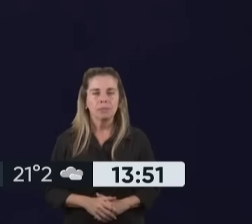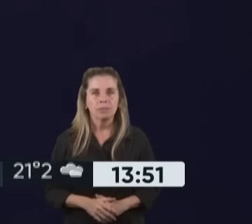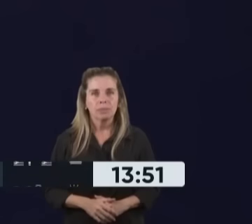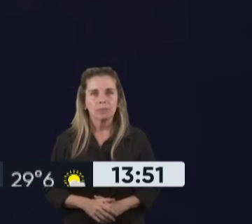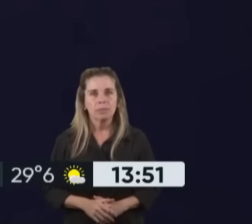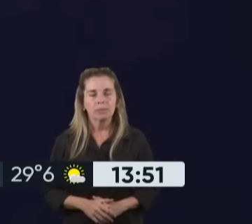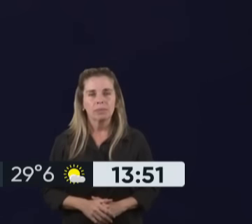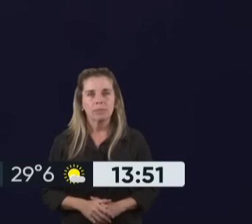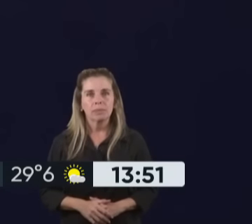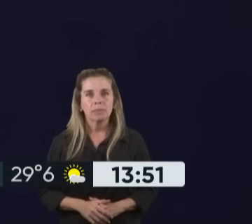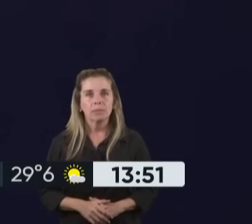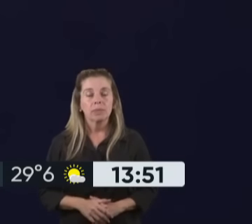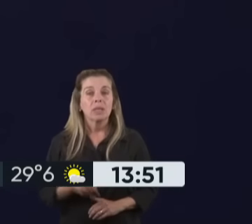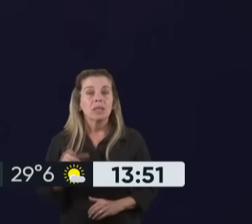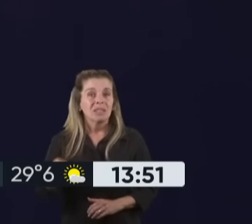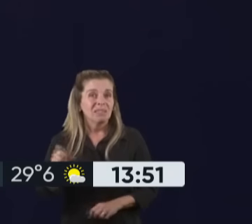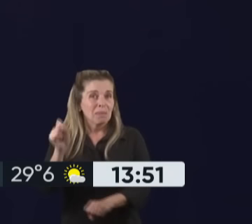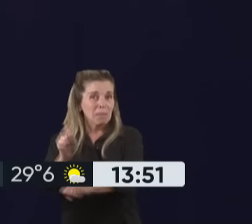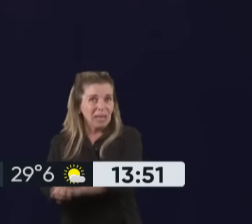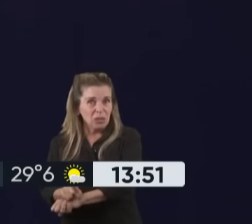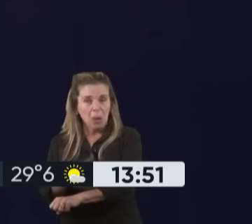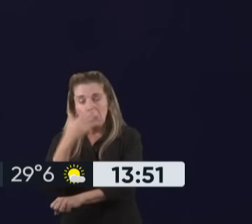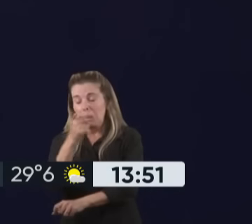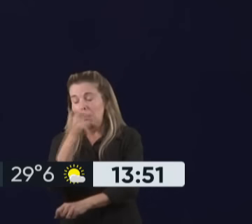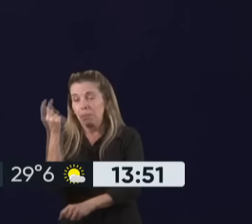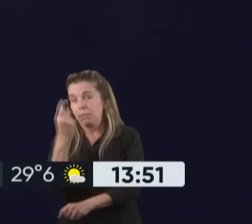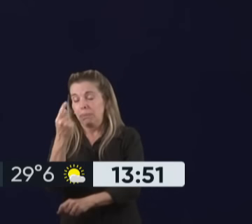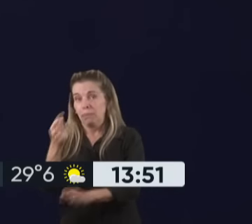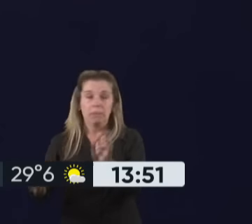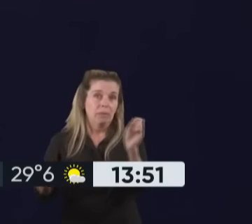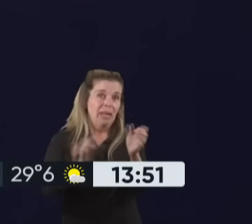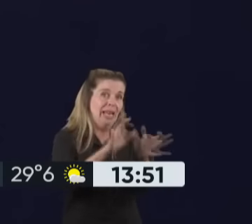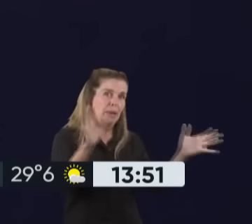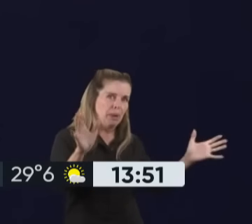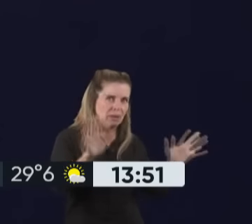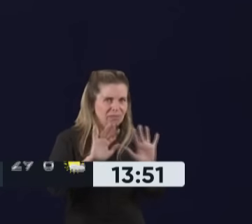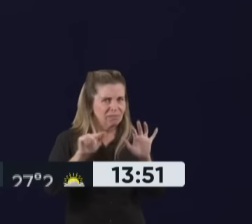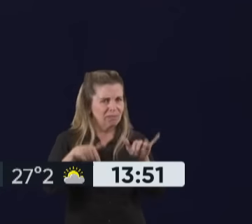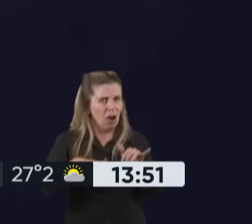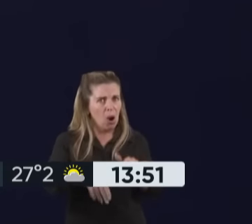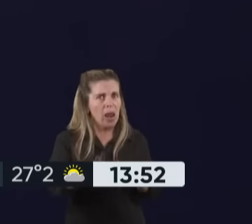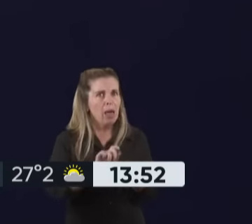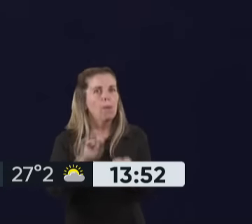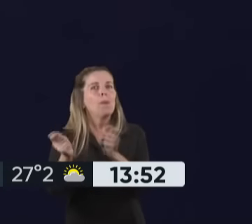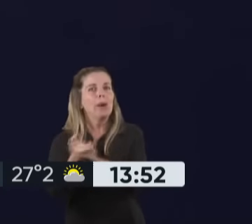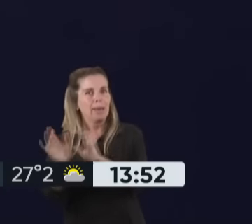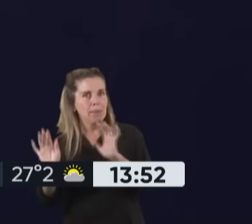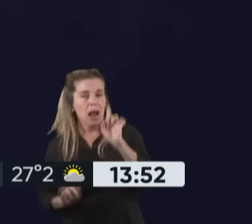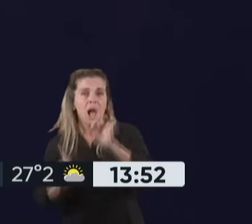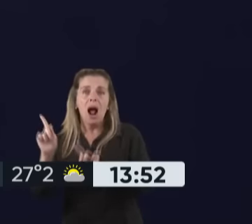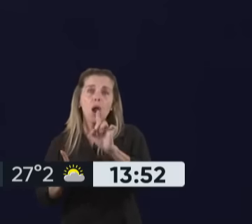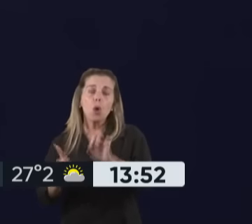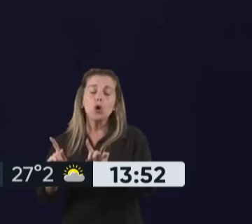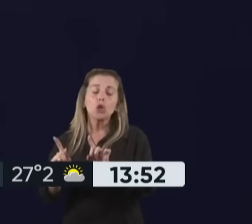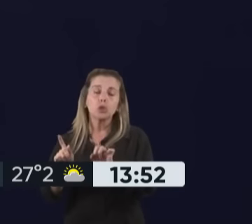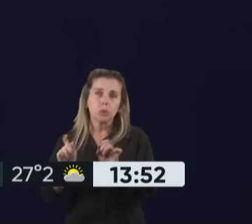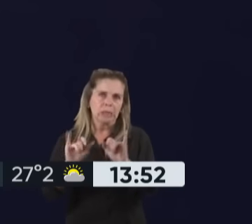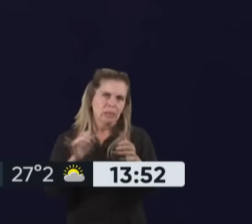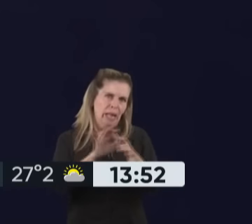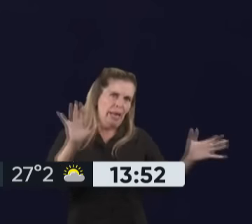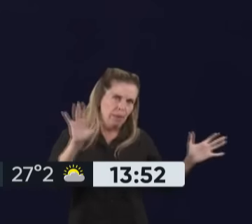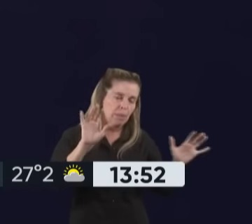salen rápido. Ahora no van a salir rápido, no todos, algunos sí, porque dependerá